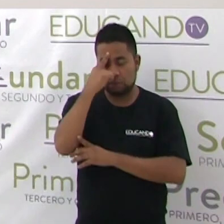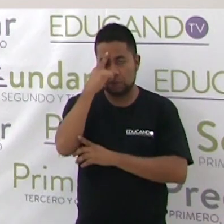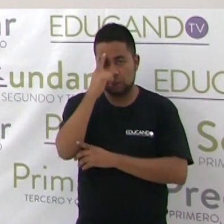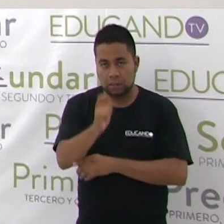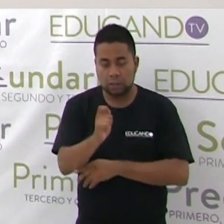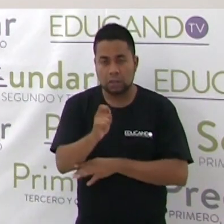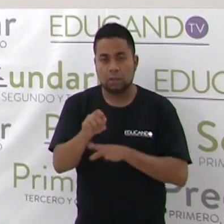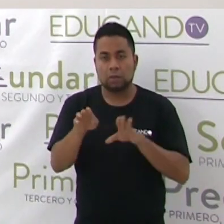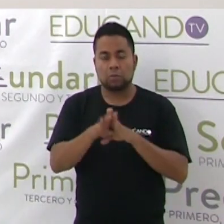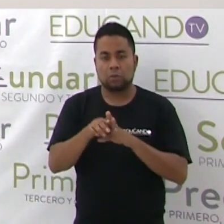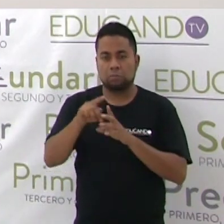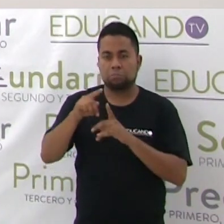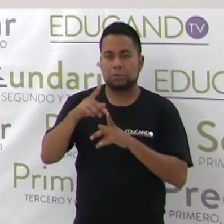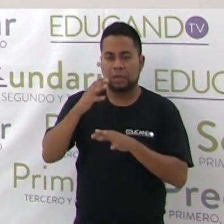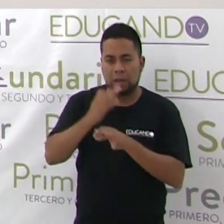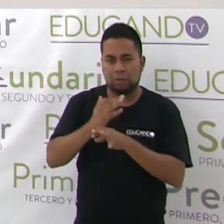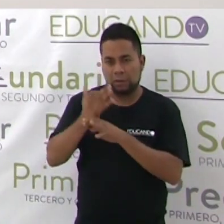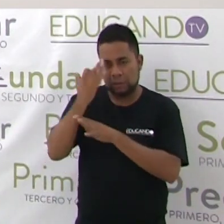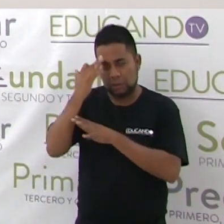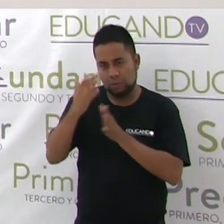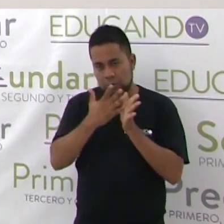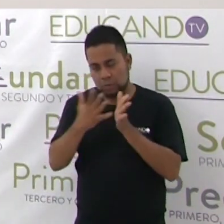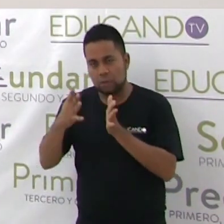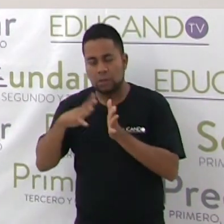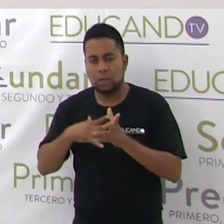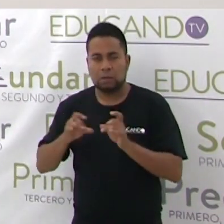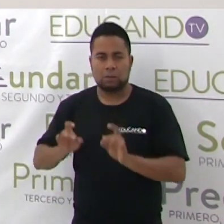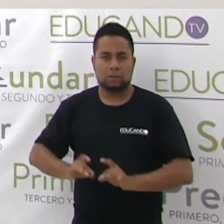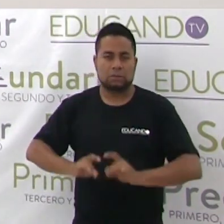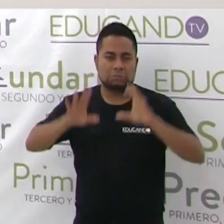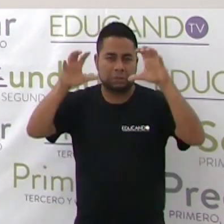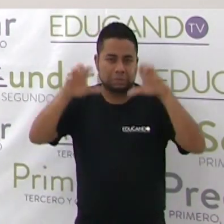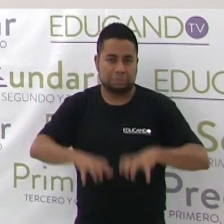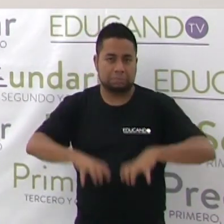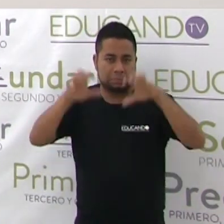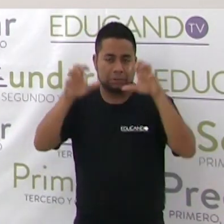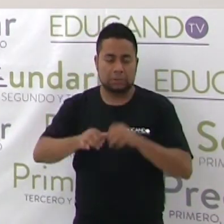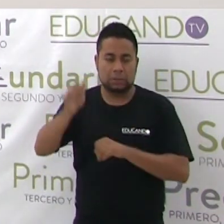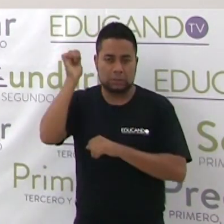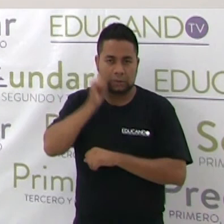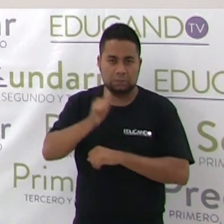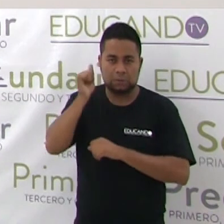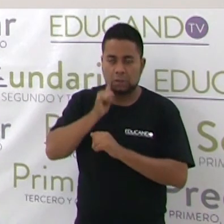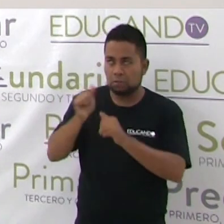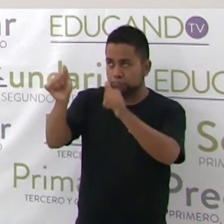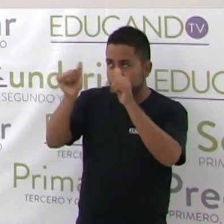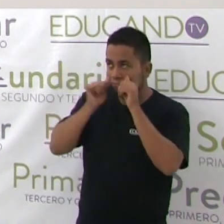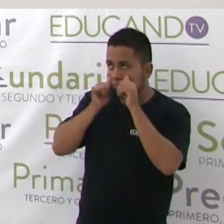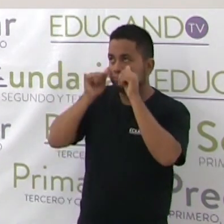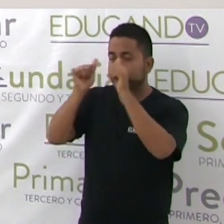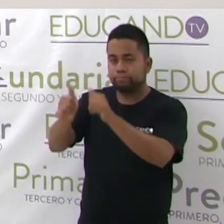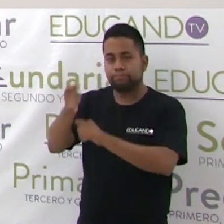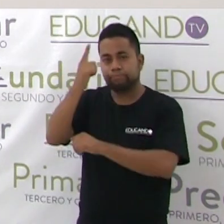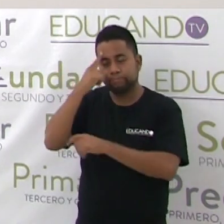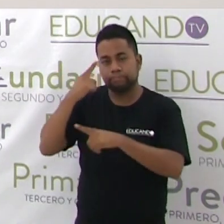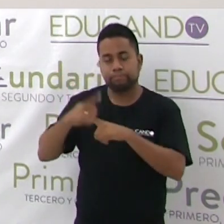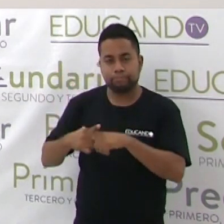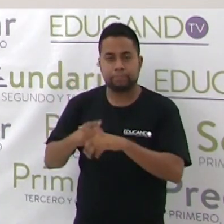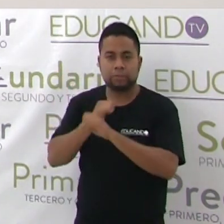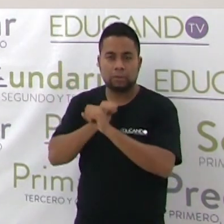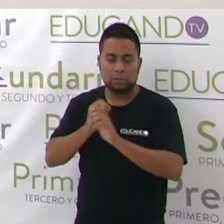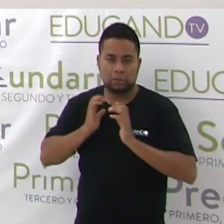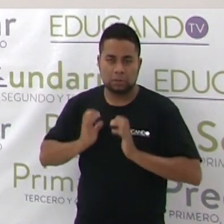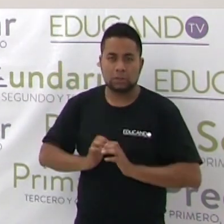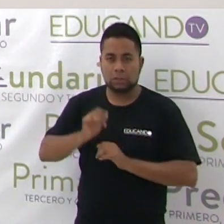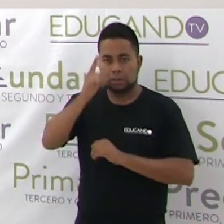que en las temporadas en que tengamos contingencia siempre escuchemos las indicaciones correspondientes para